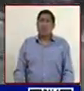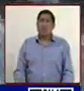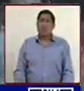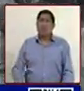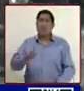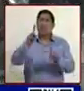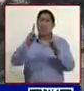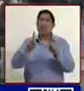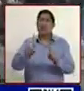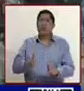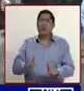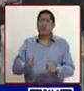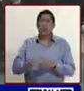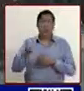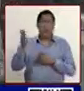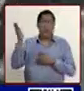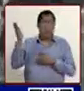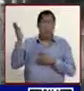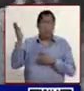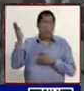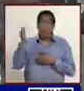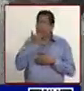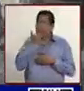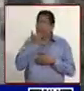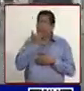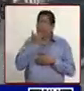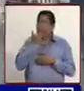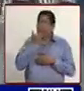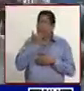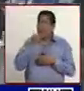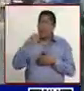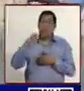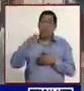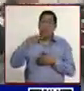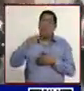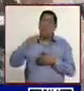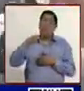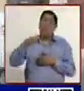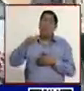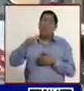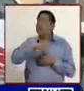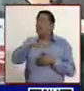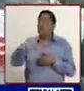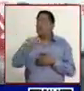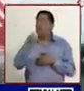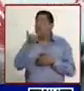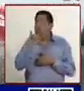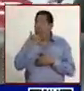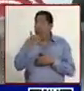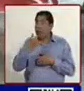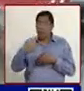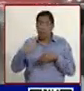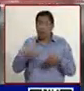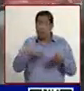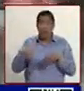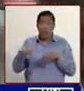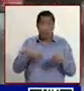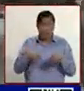Es una persona de Chama, según tenemos entendido, del sector de Chama, que estaba